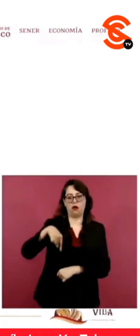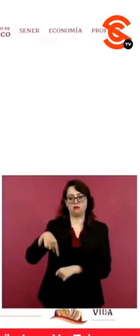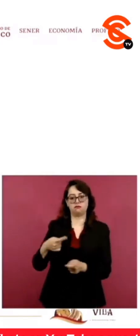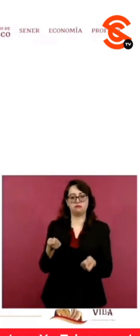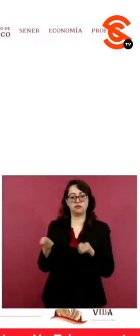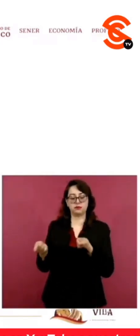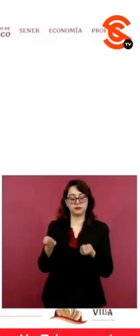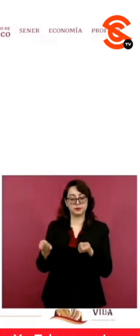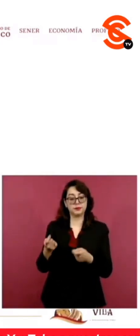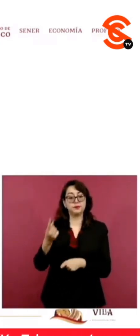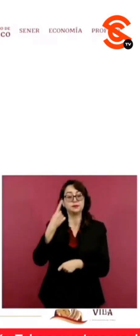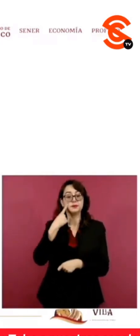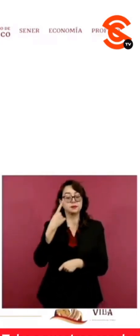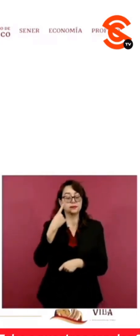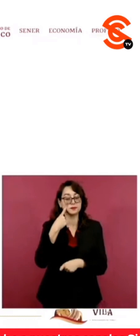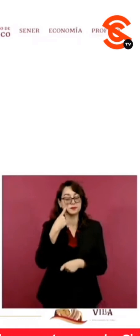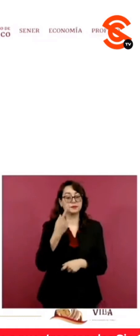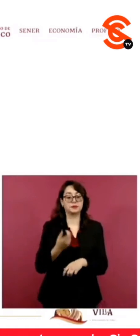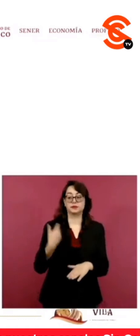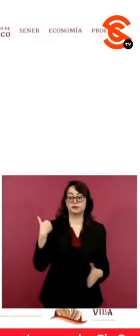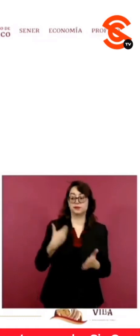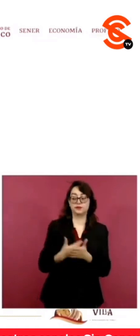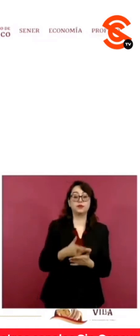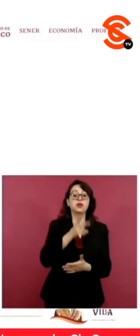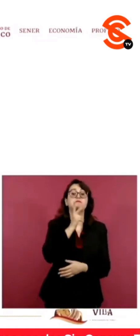de petróleo,